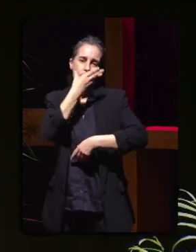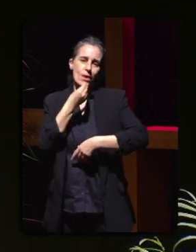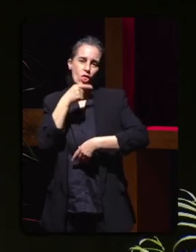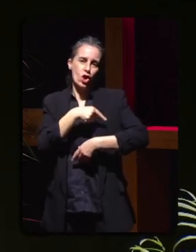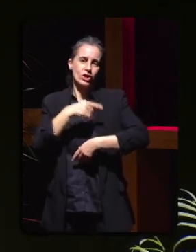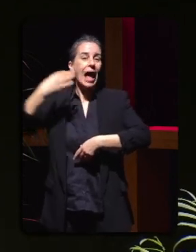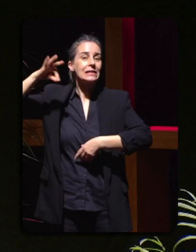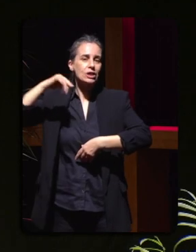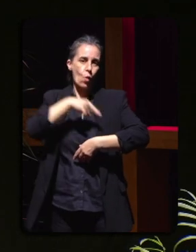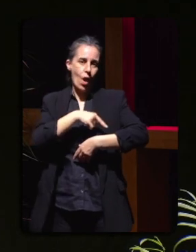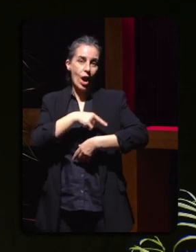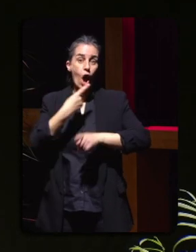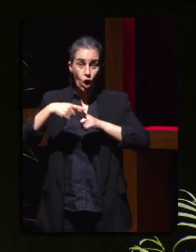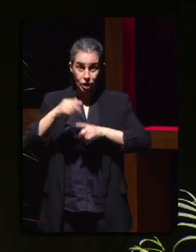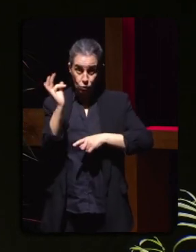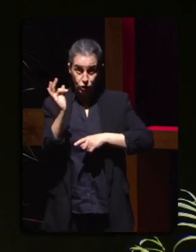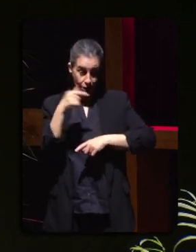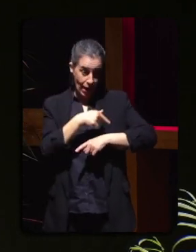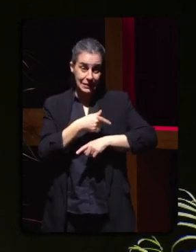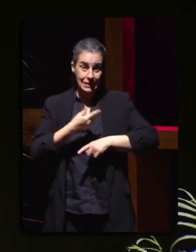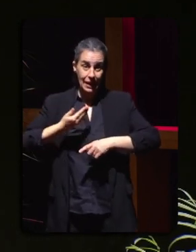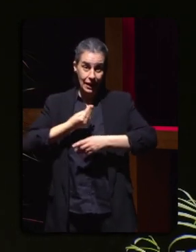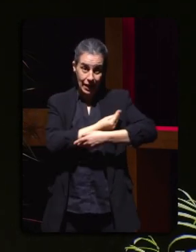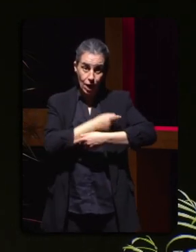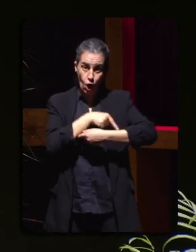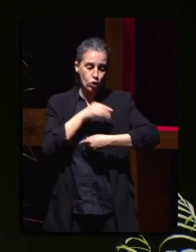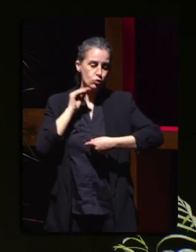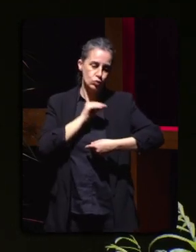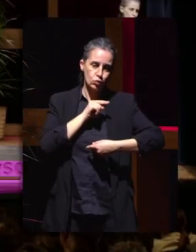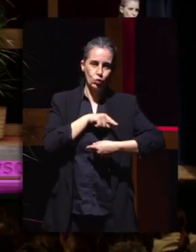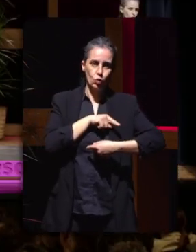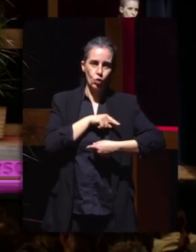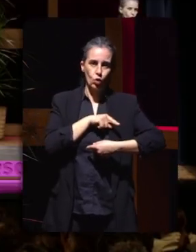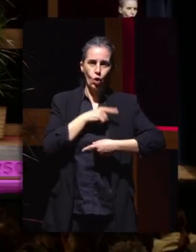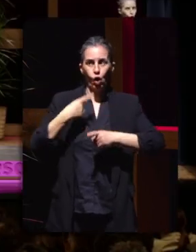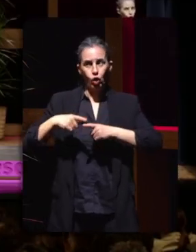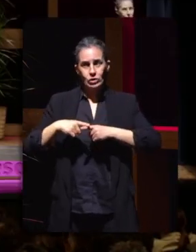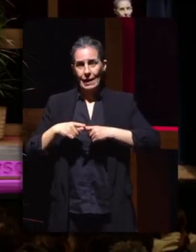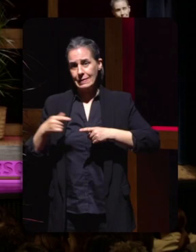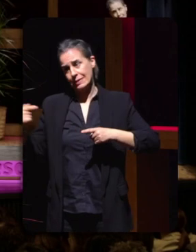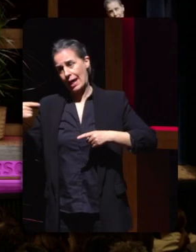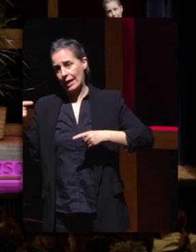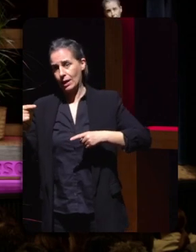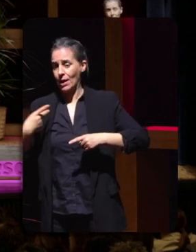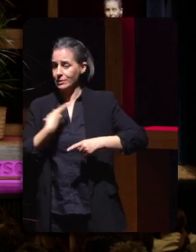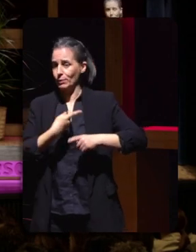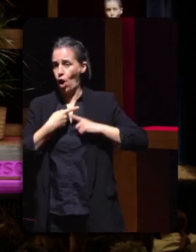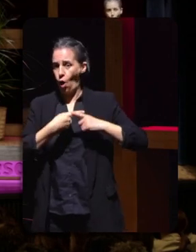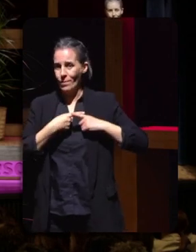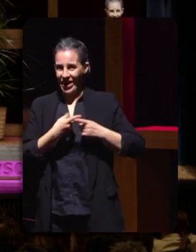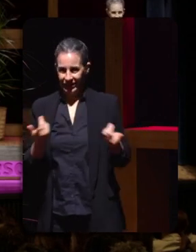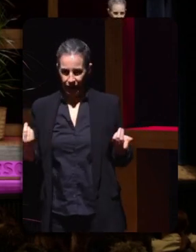del hijo son del hijo los marrones en adelante compartidos para siempre jamás Bueno